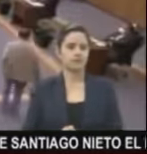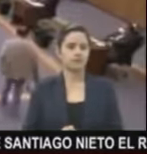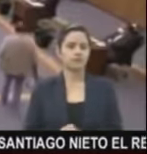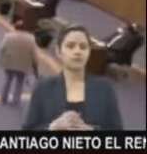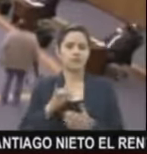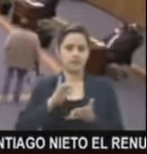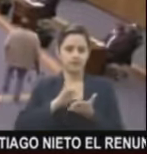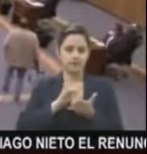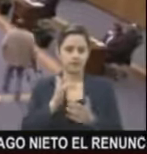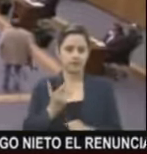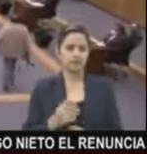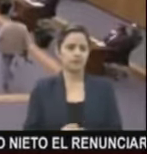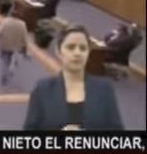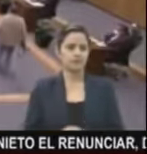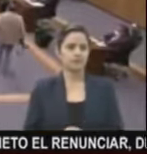de marzo, como estaba planteado